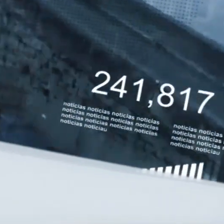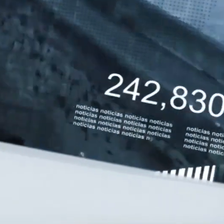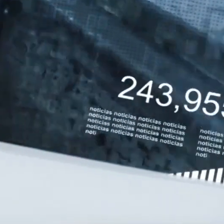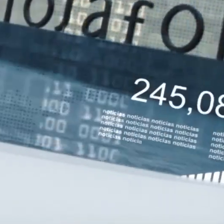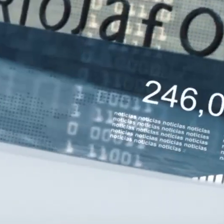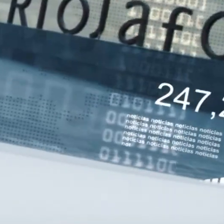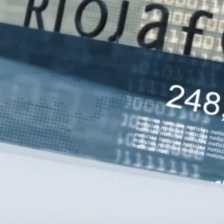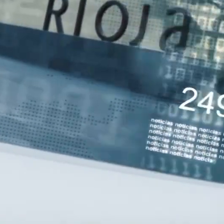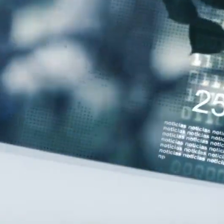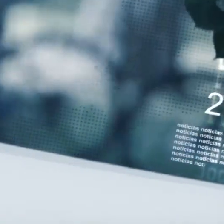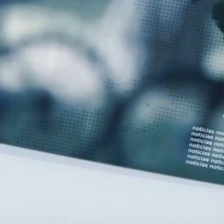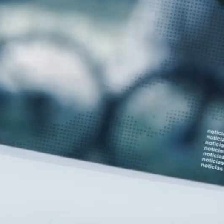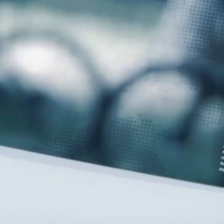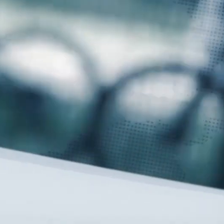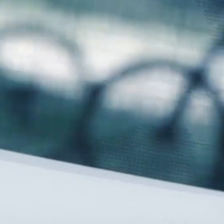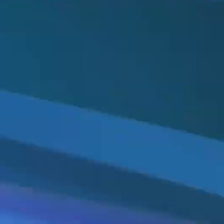Música